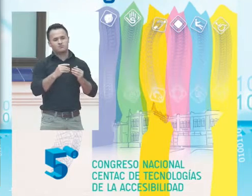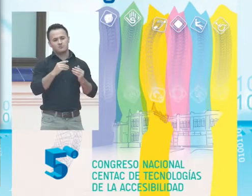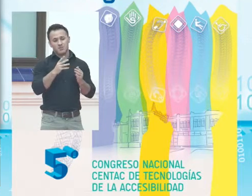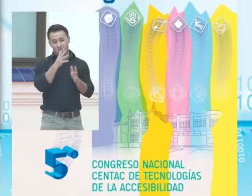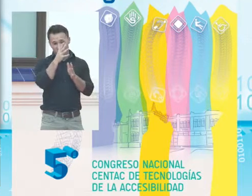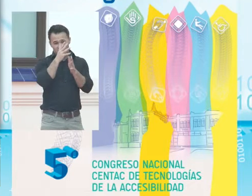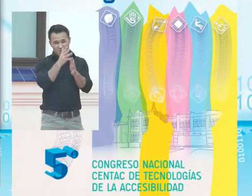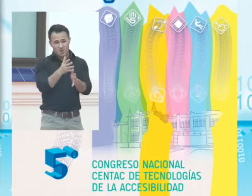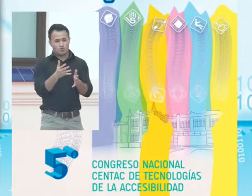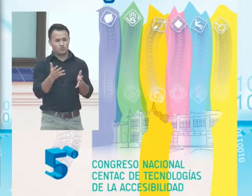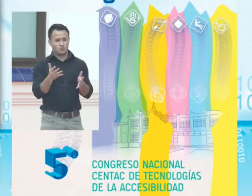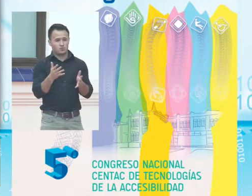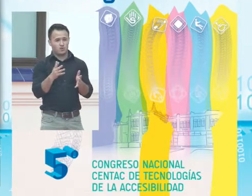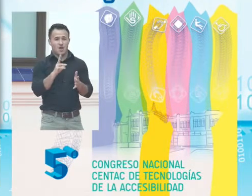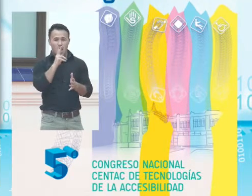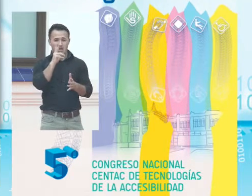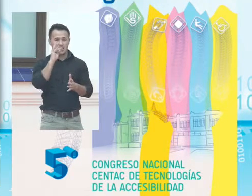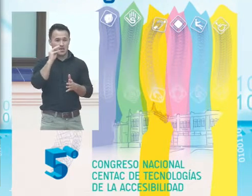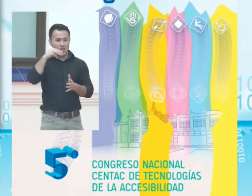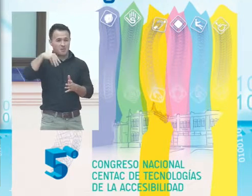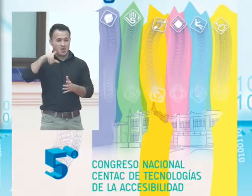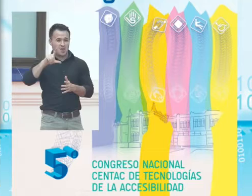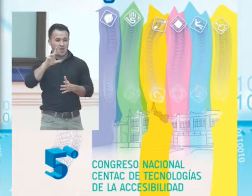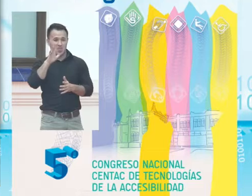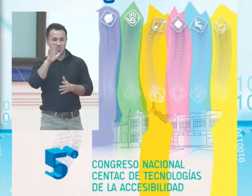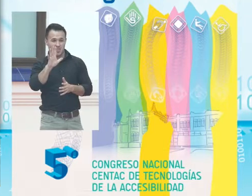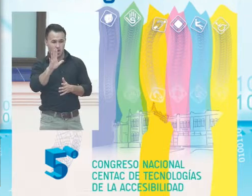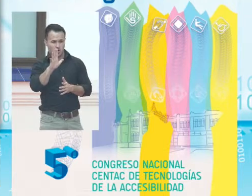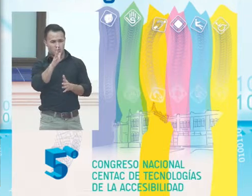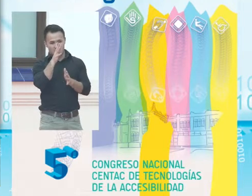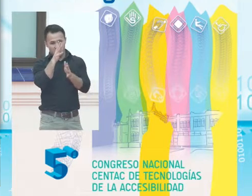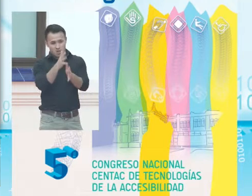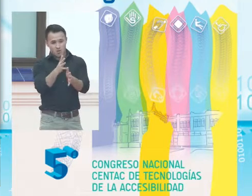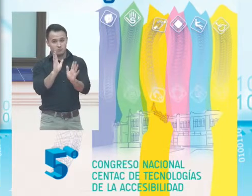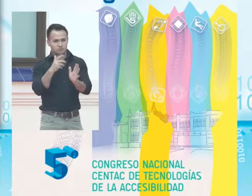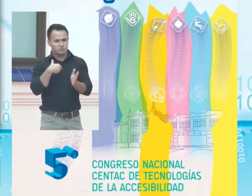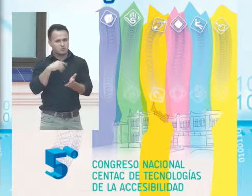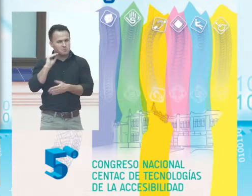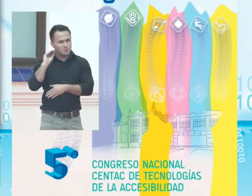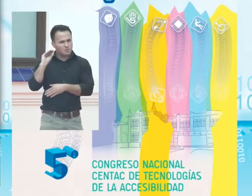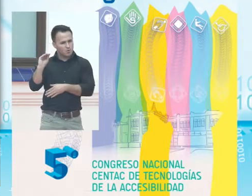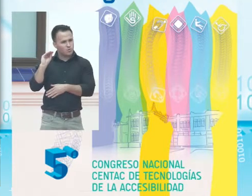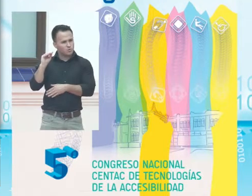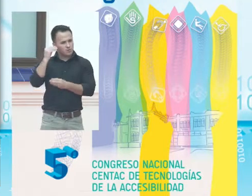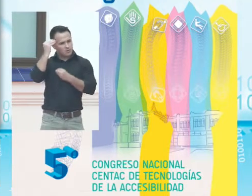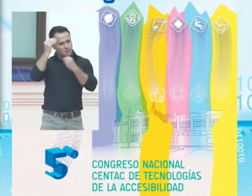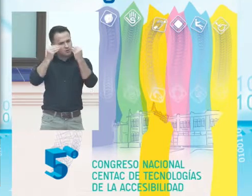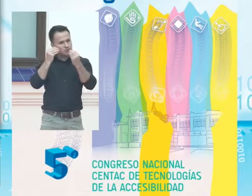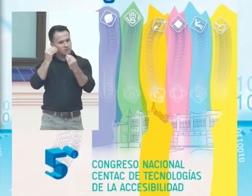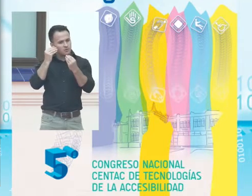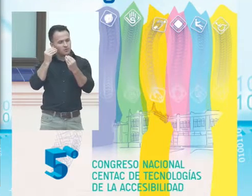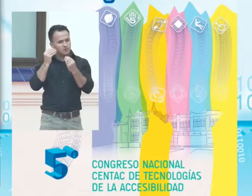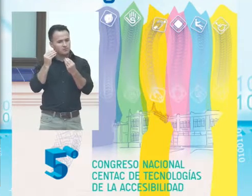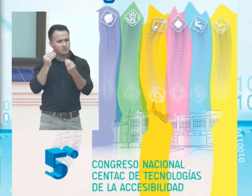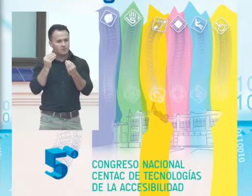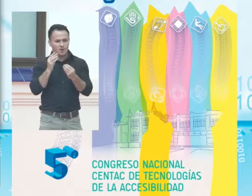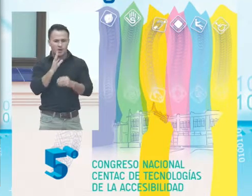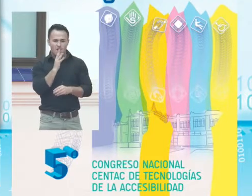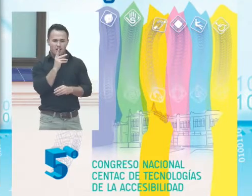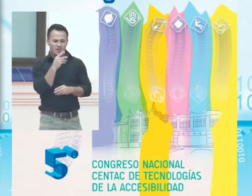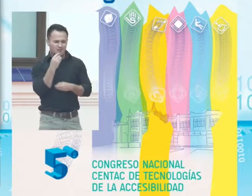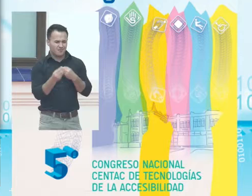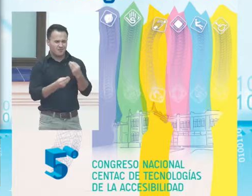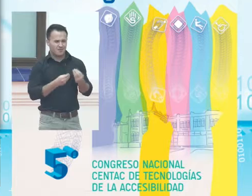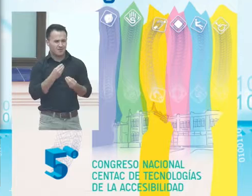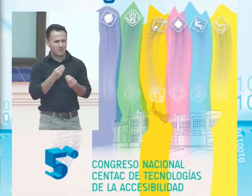10 años hablando de HTML5. A mí me surge una pregunta. ¿Qué estamos haciendo